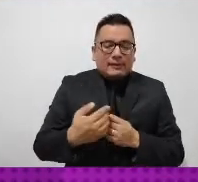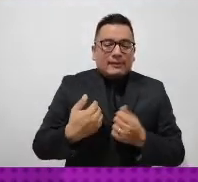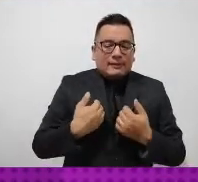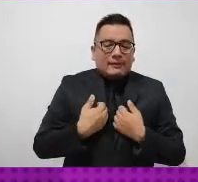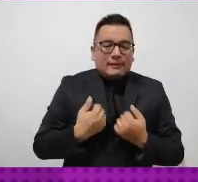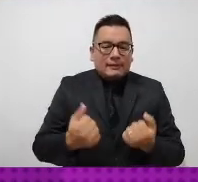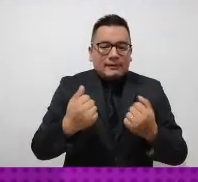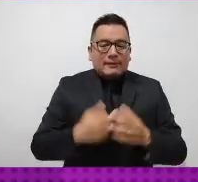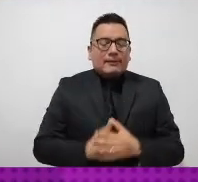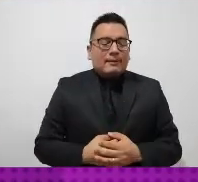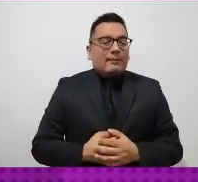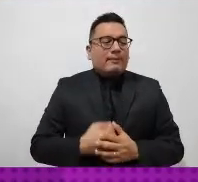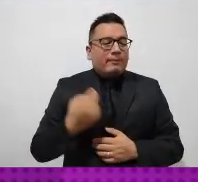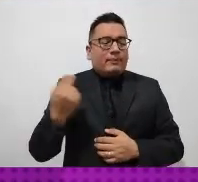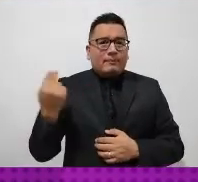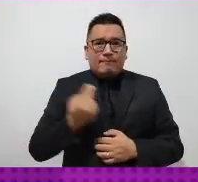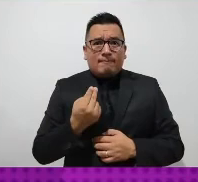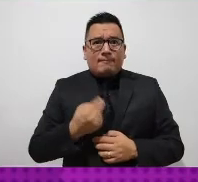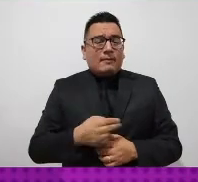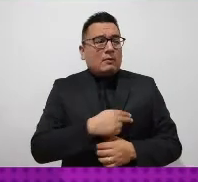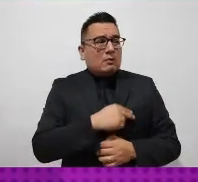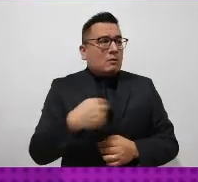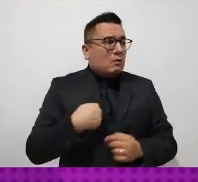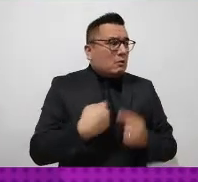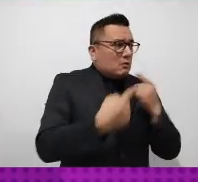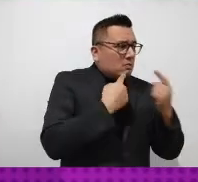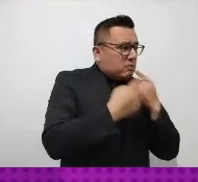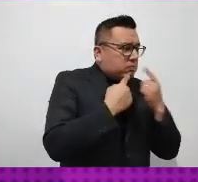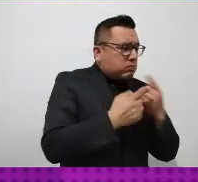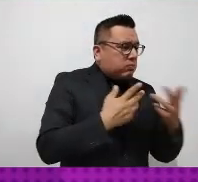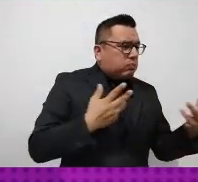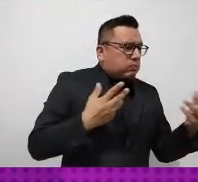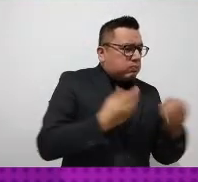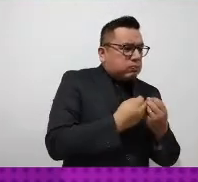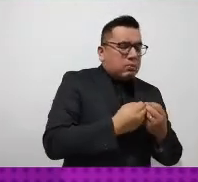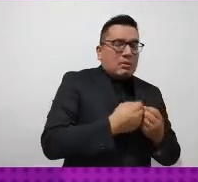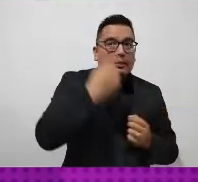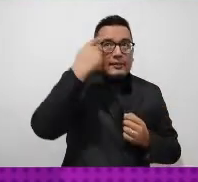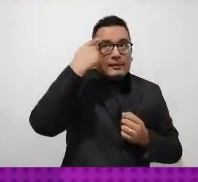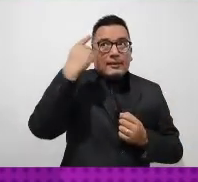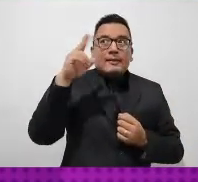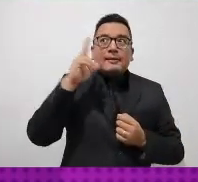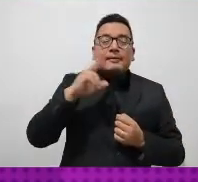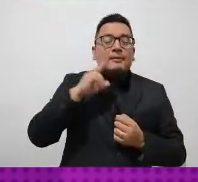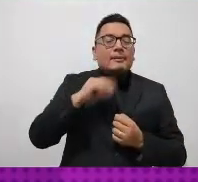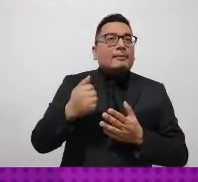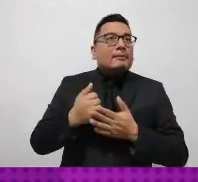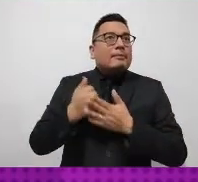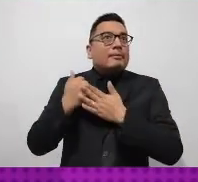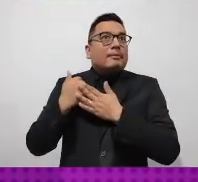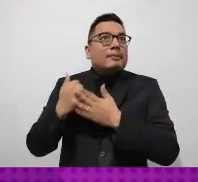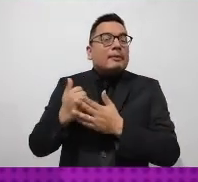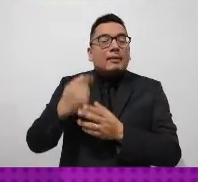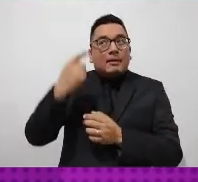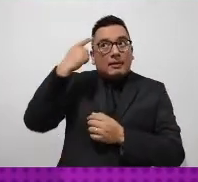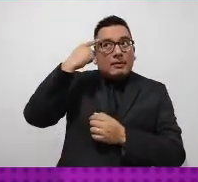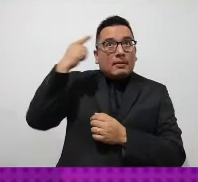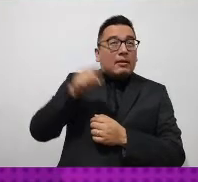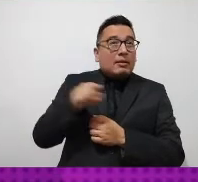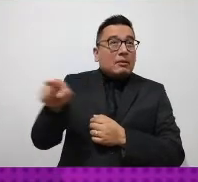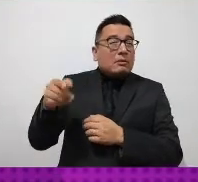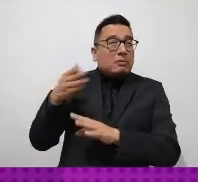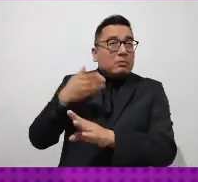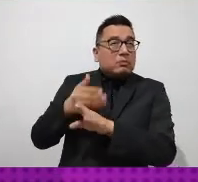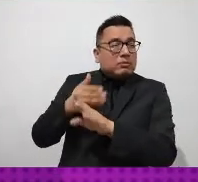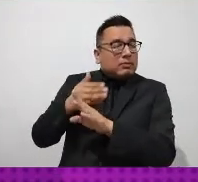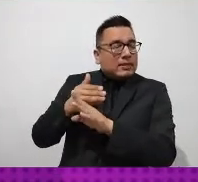iniciativa conjunta de estas 3 instancias que les comenté hace un ratito para precisamente contener